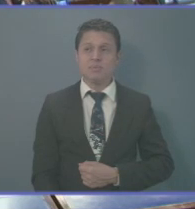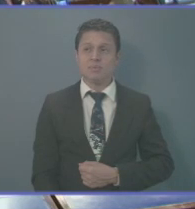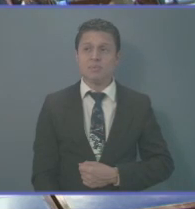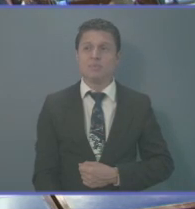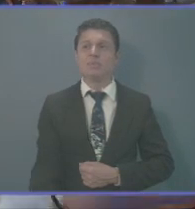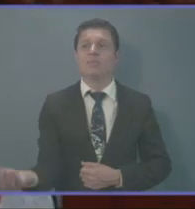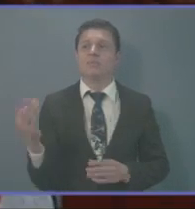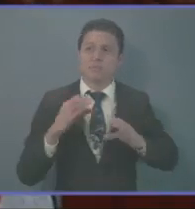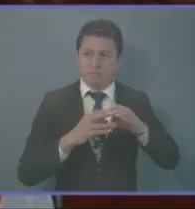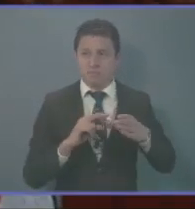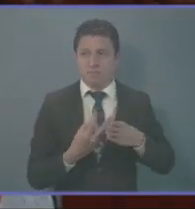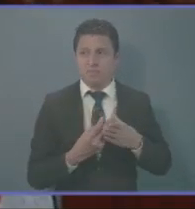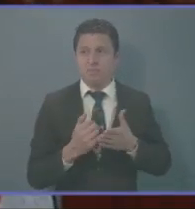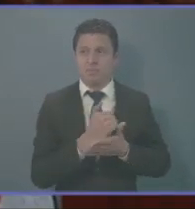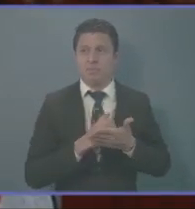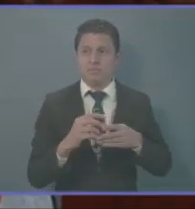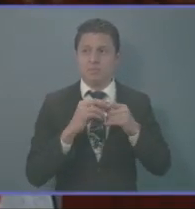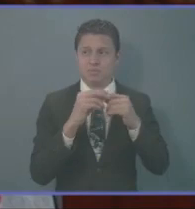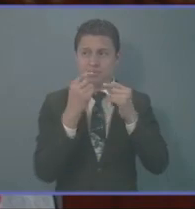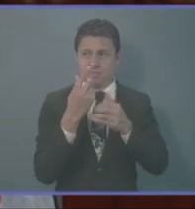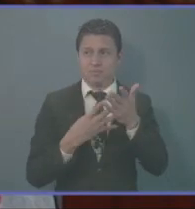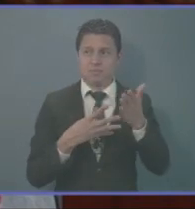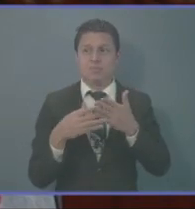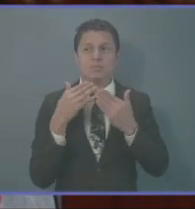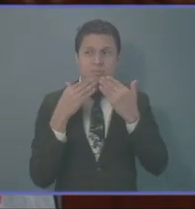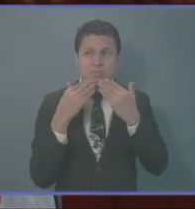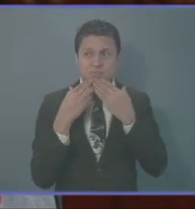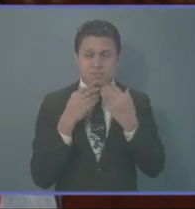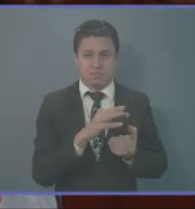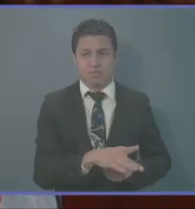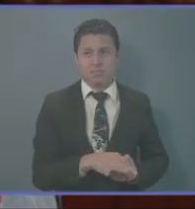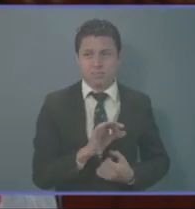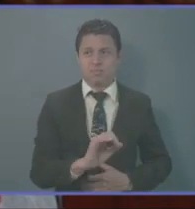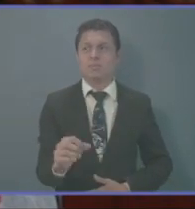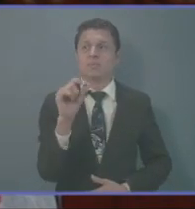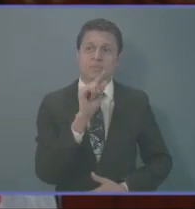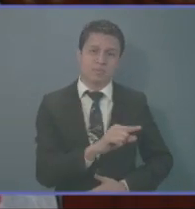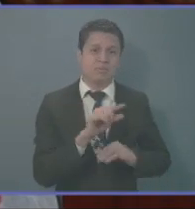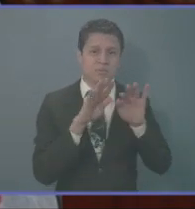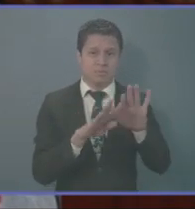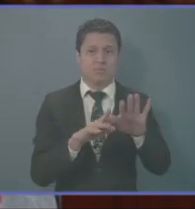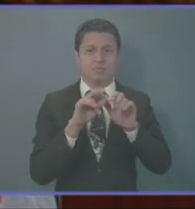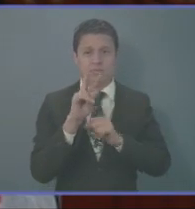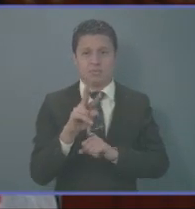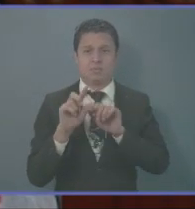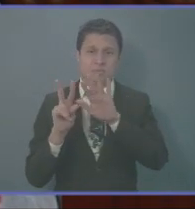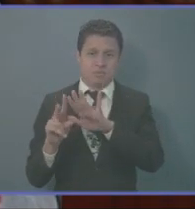La Comisión de Hacienda y Especial de Presupuesto se refiere al expediente número